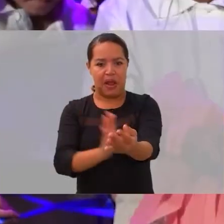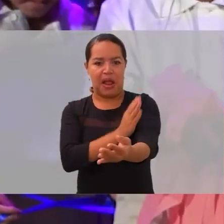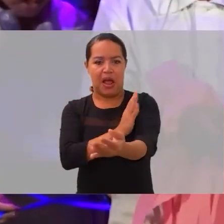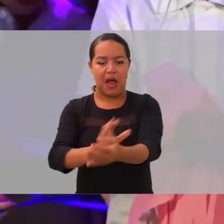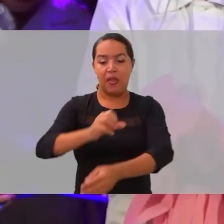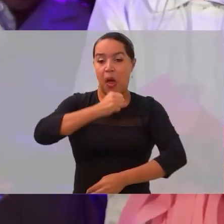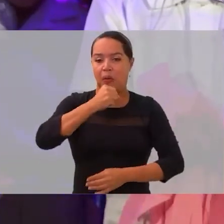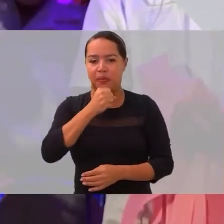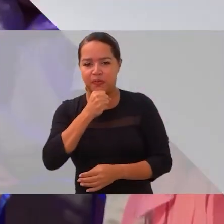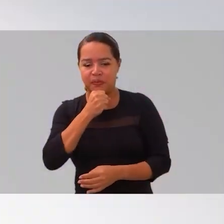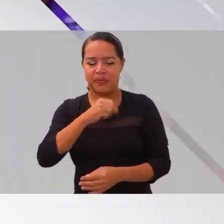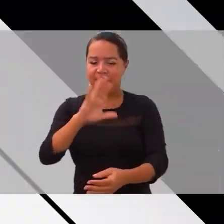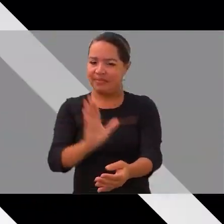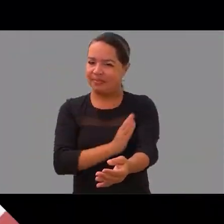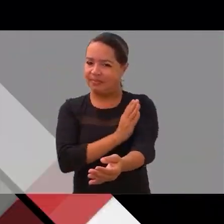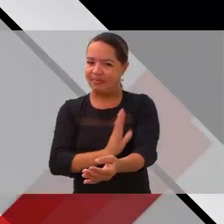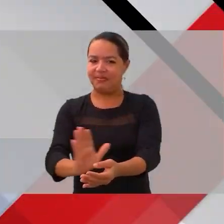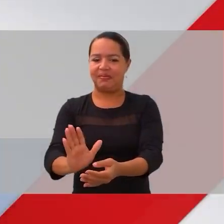canto y la música.